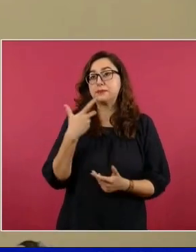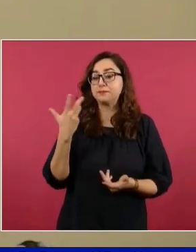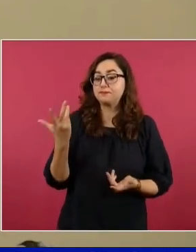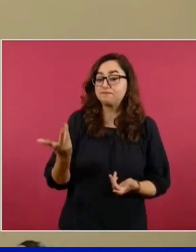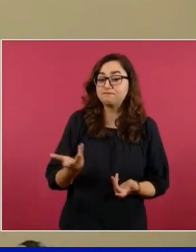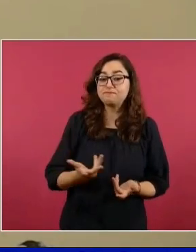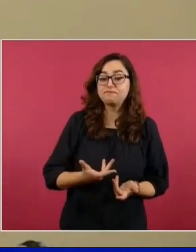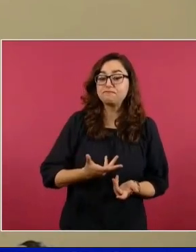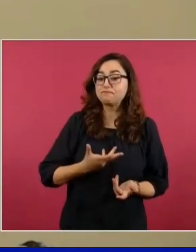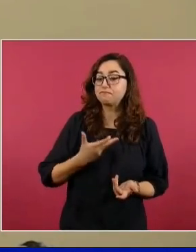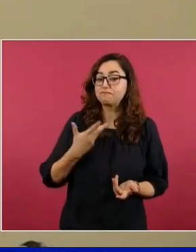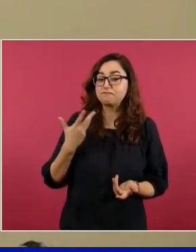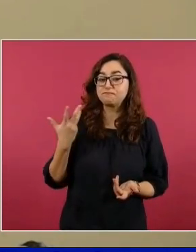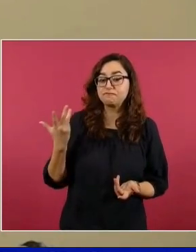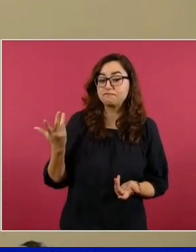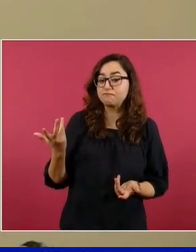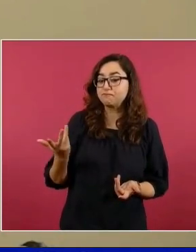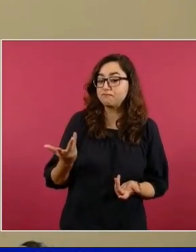se recompró,